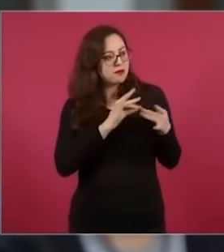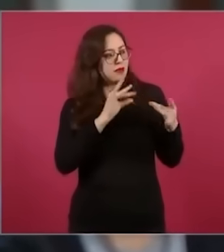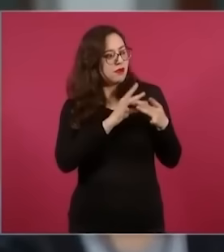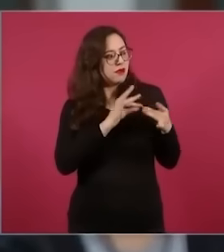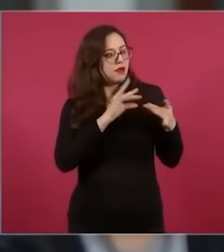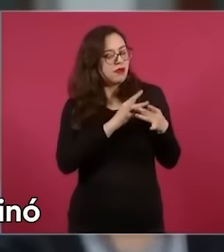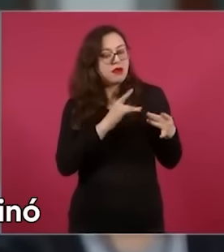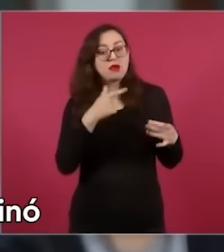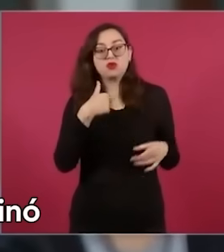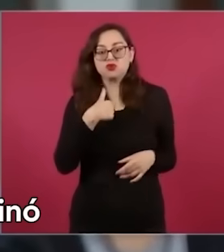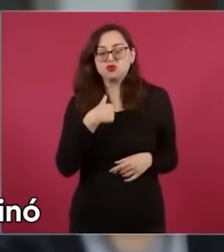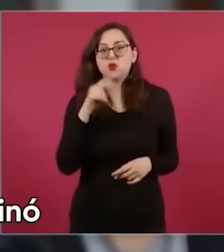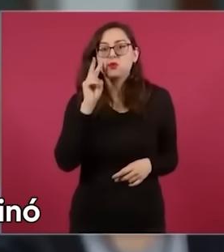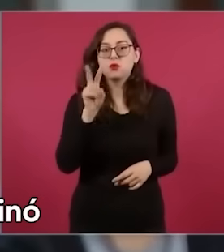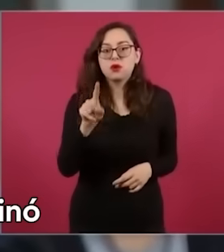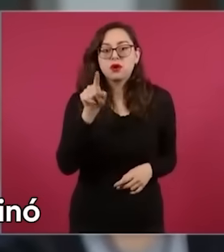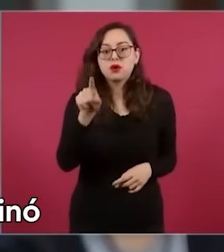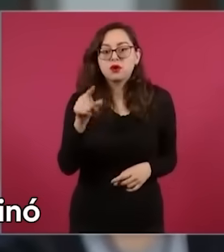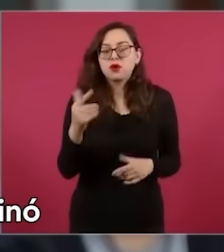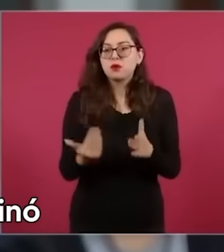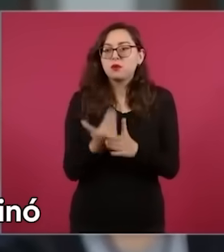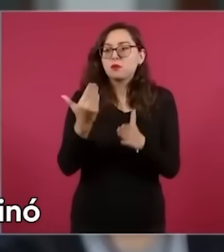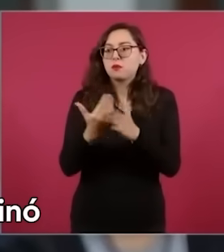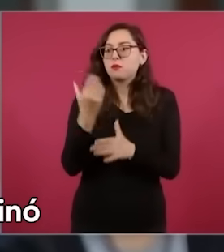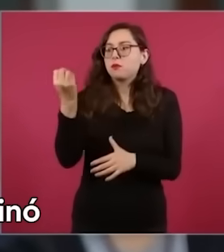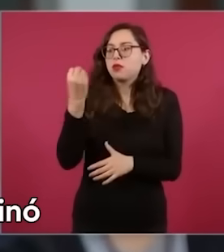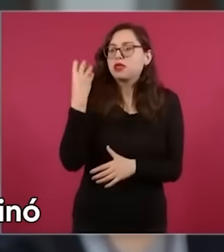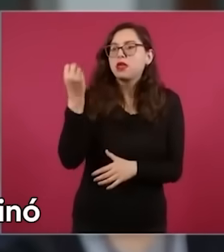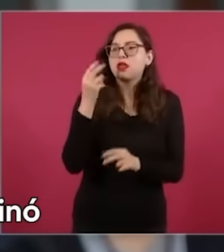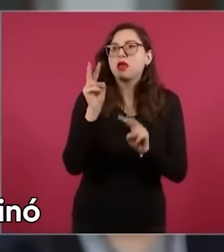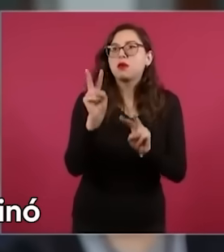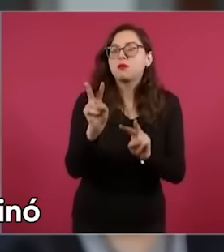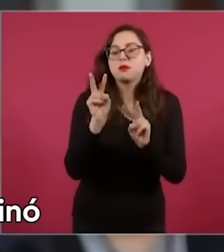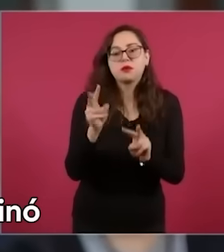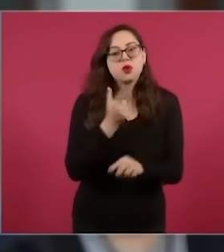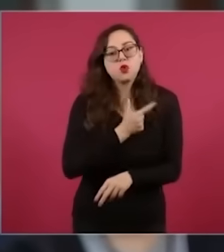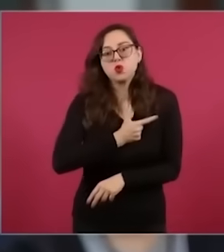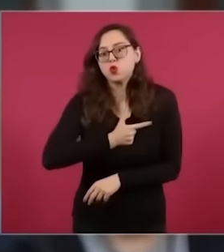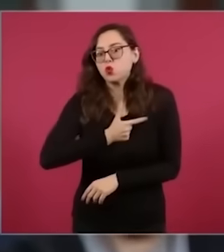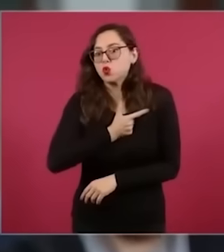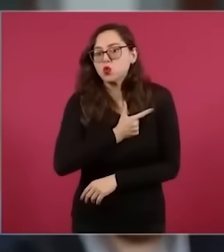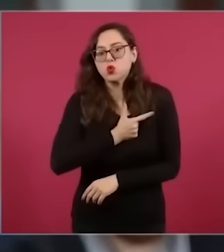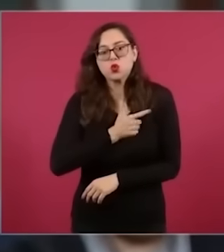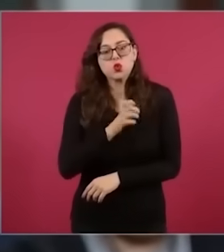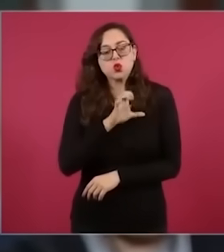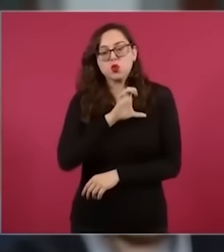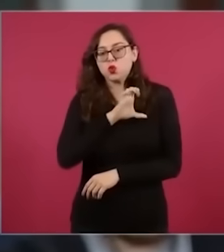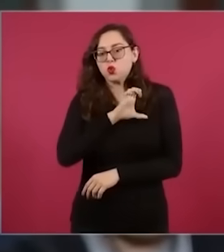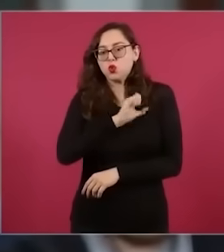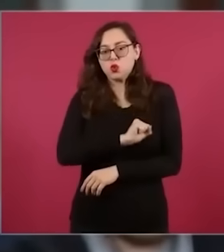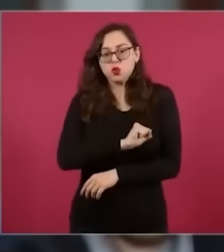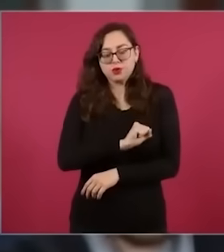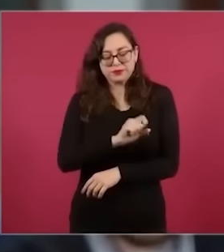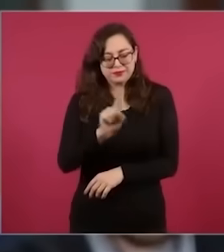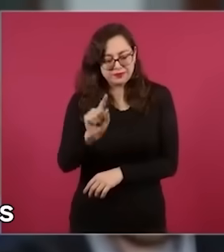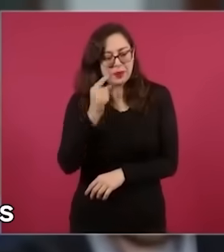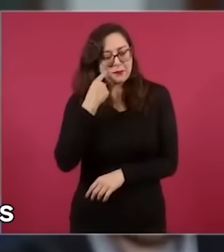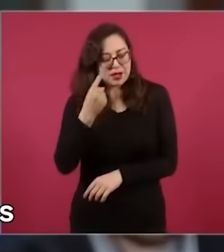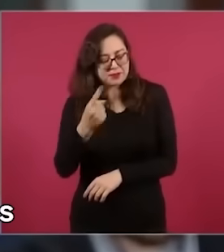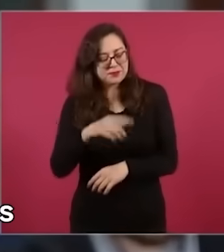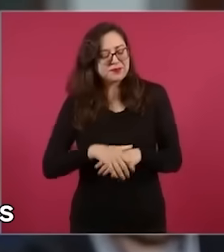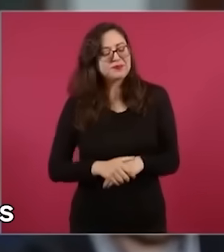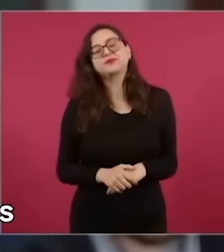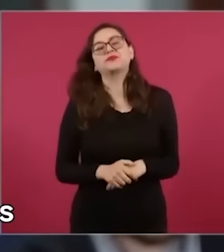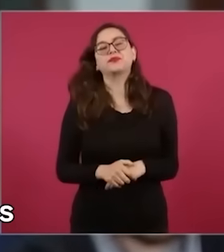pregunta. Me fascina un concepto que se originó en la Asamblea Primera